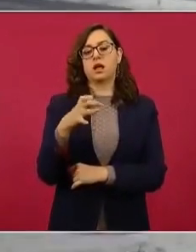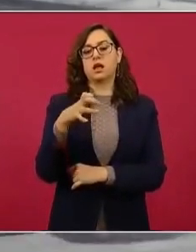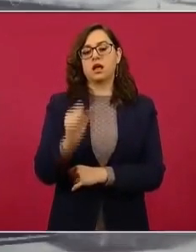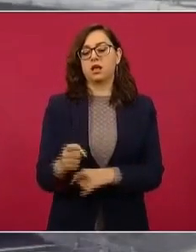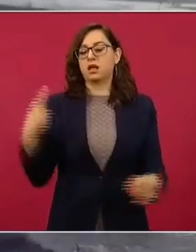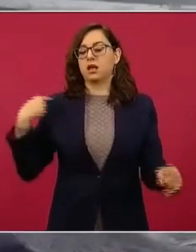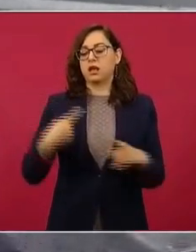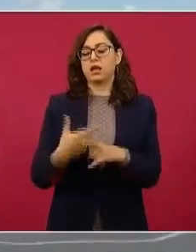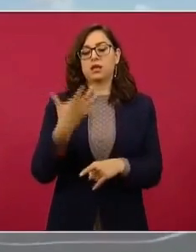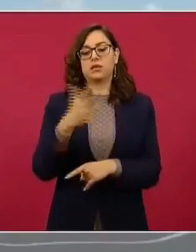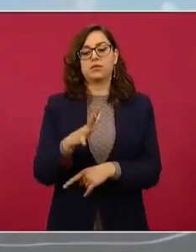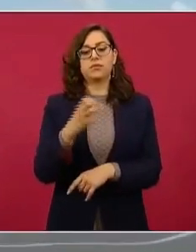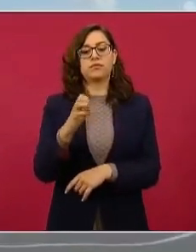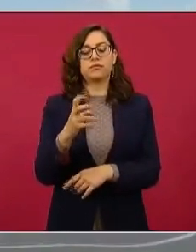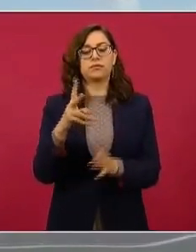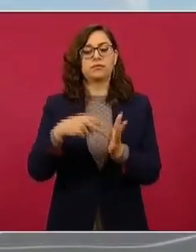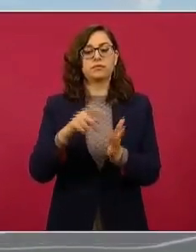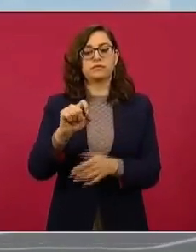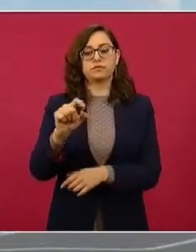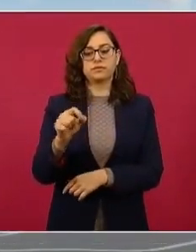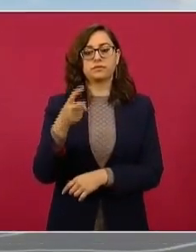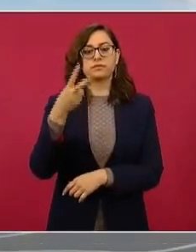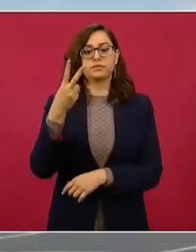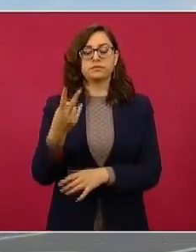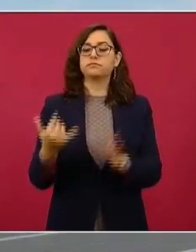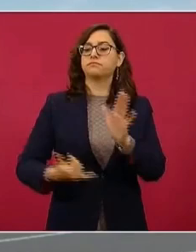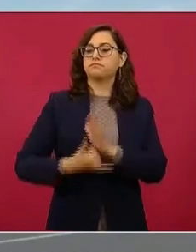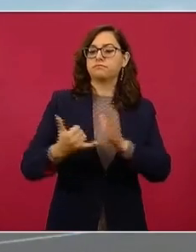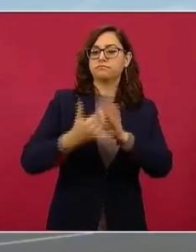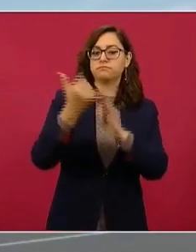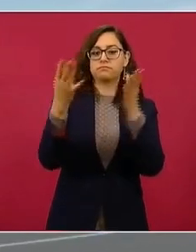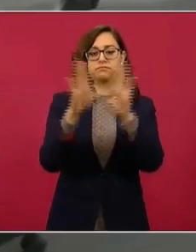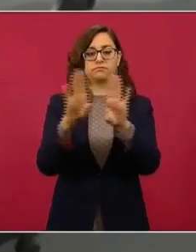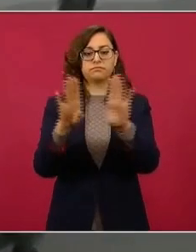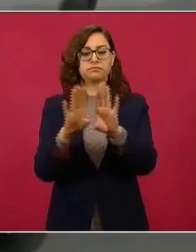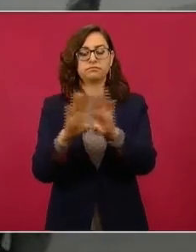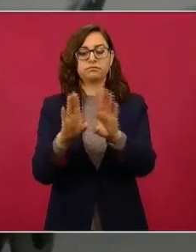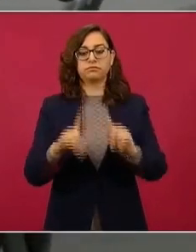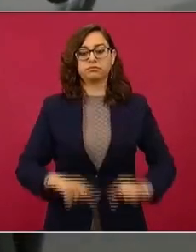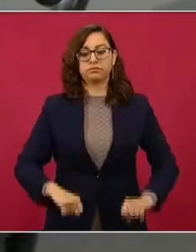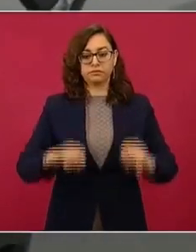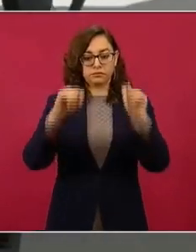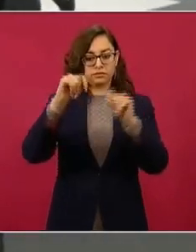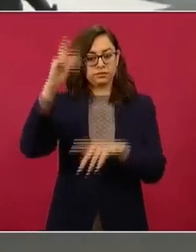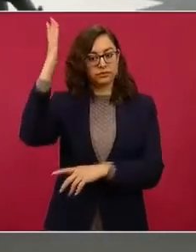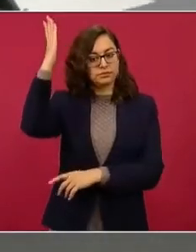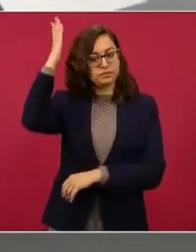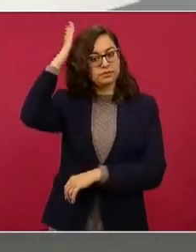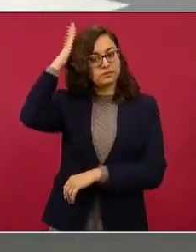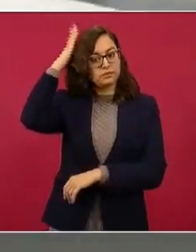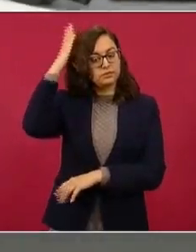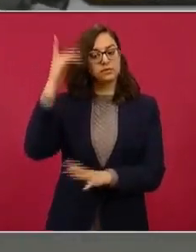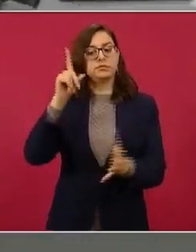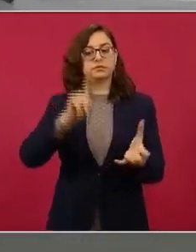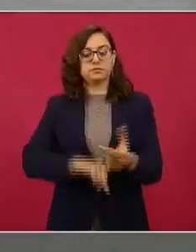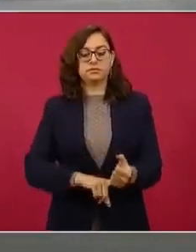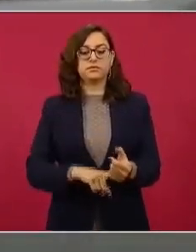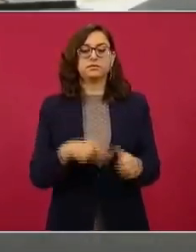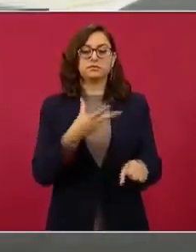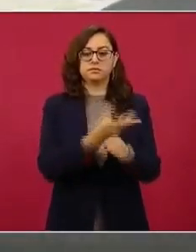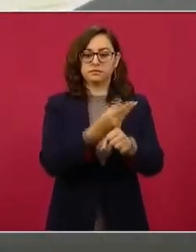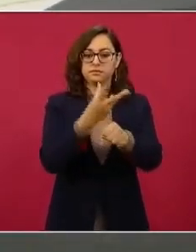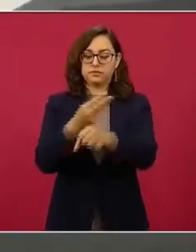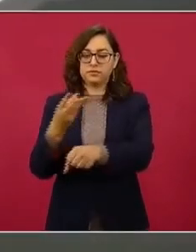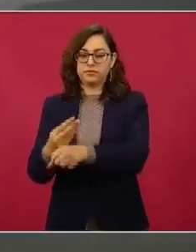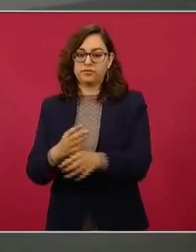de 2022. En la Torre de Control y Servicios de Extinción de Incendios, se continúa con el equipamiento de consolas de controladores en